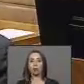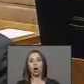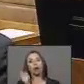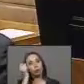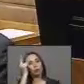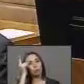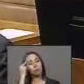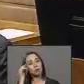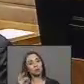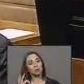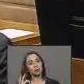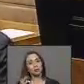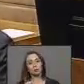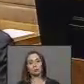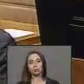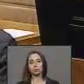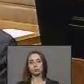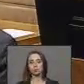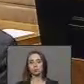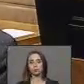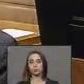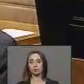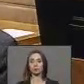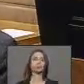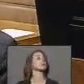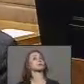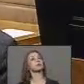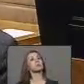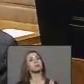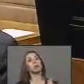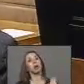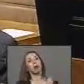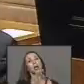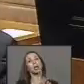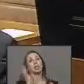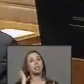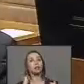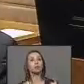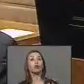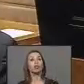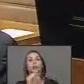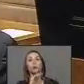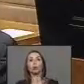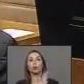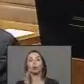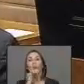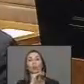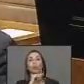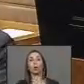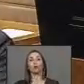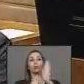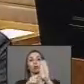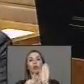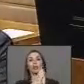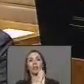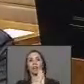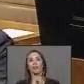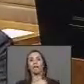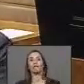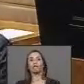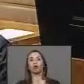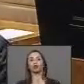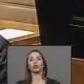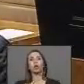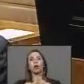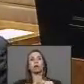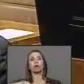razonables, probablemente incluso legítimas desde el punto de vista de la necesidad de tener muy pronto esta legislación para poder operar con ella en las